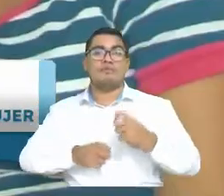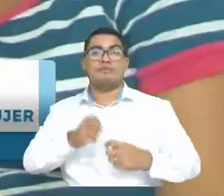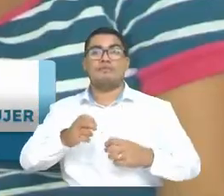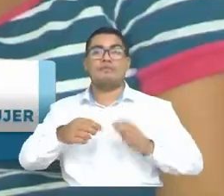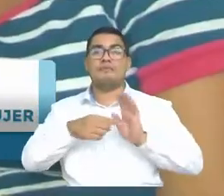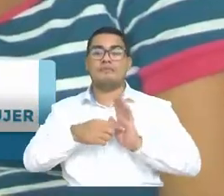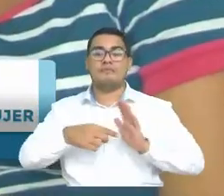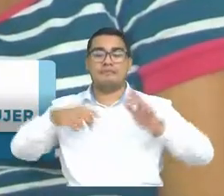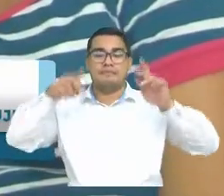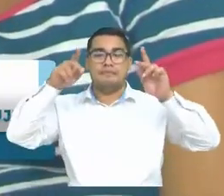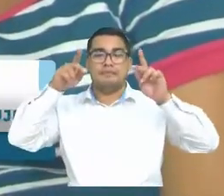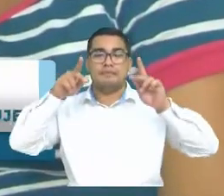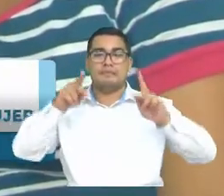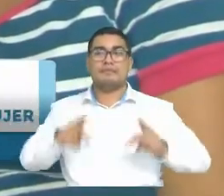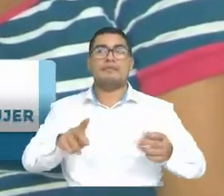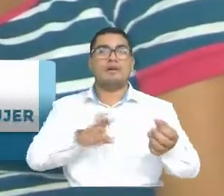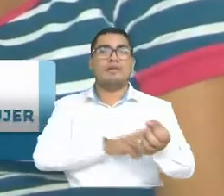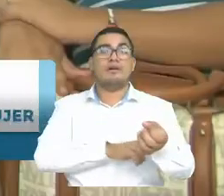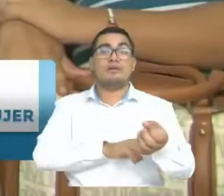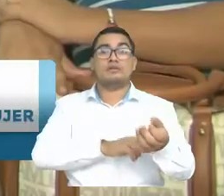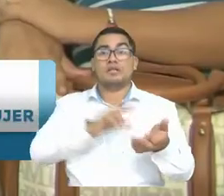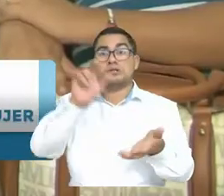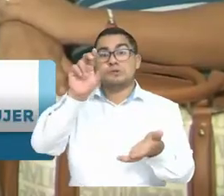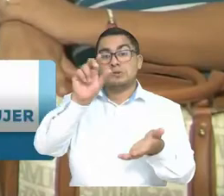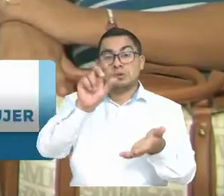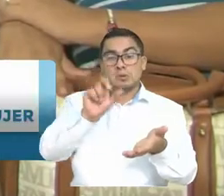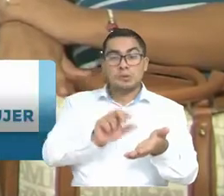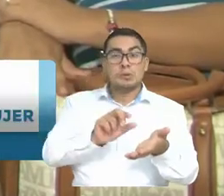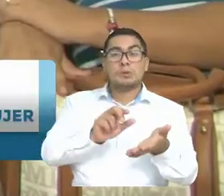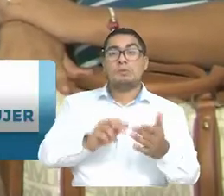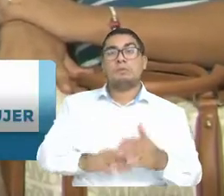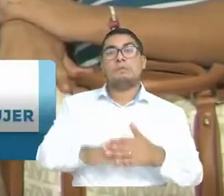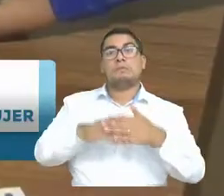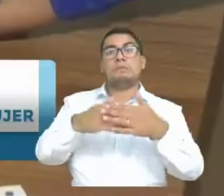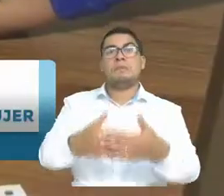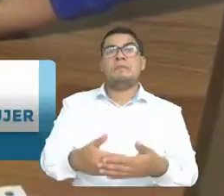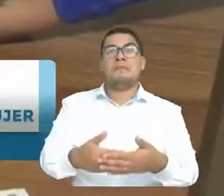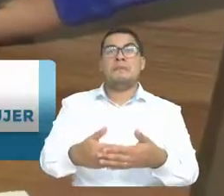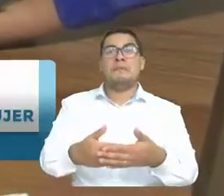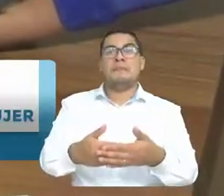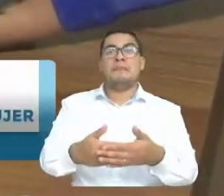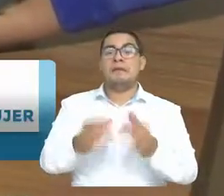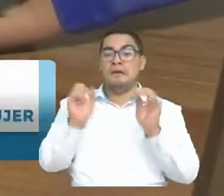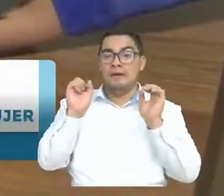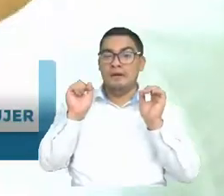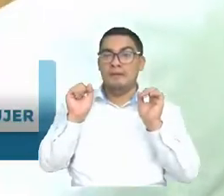esté teniendo niveles muy bajos de azúcares en embarazada, entonces